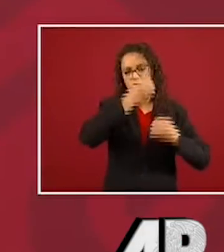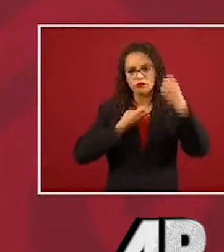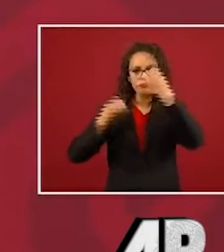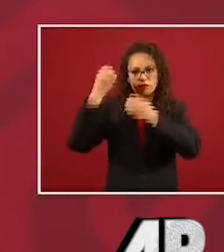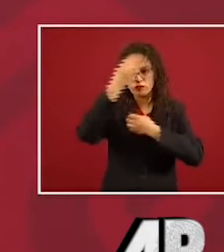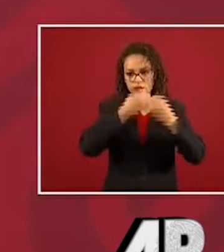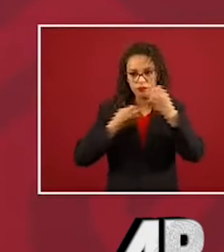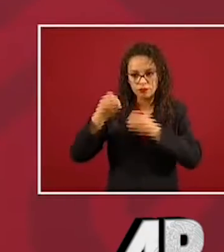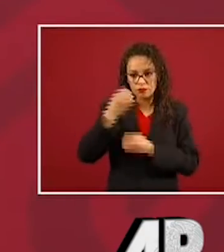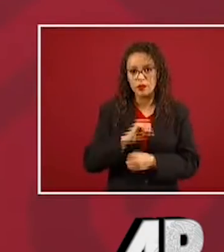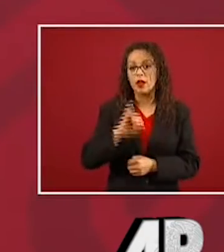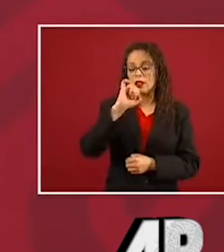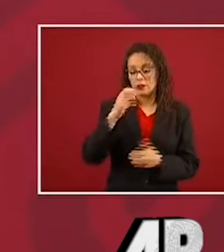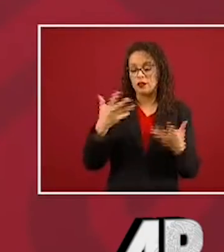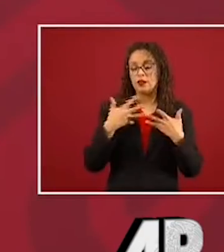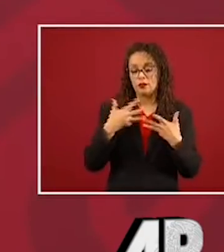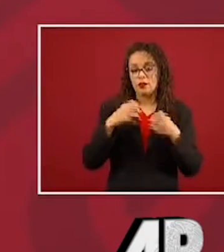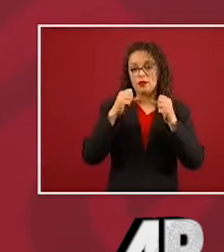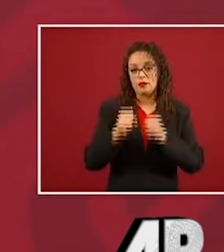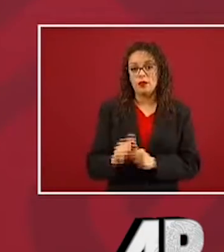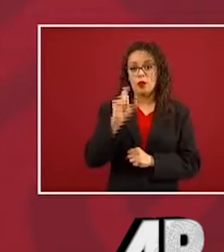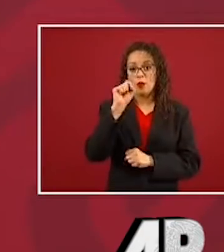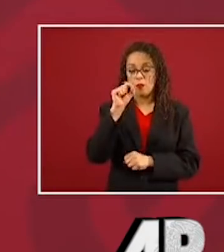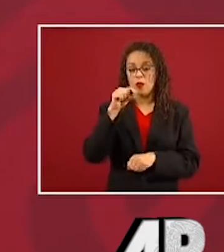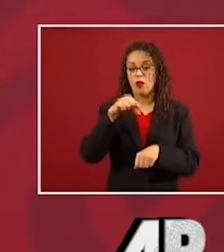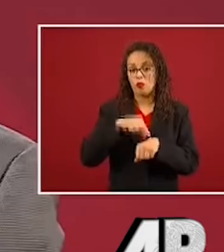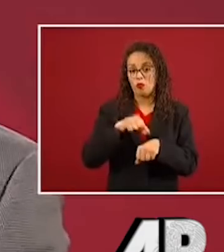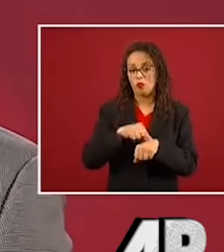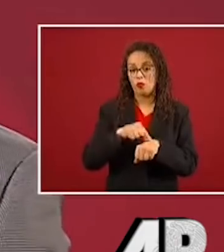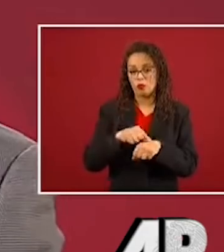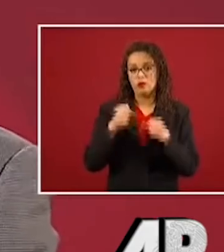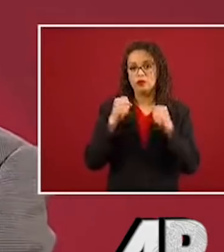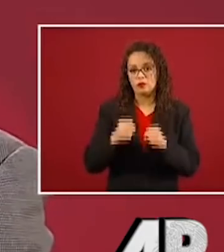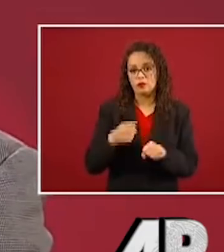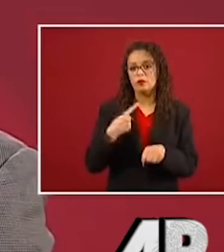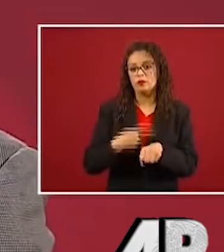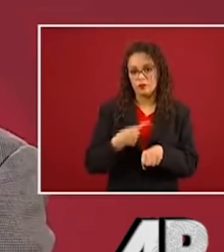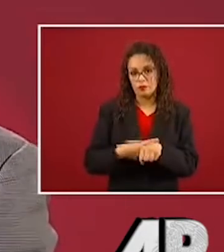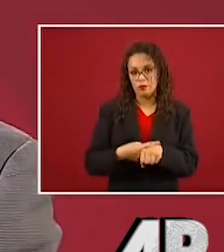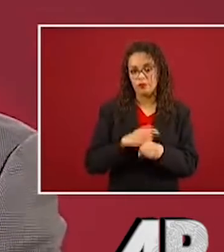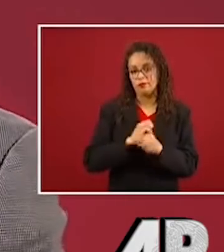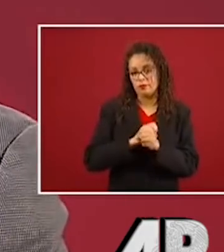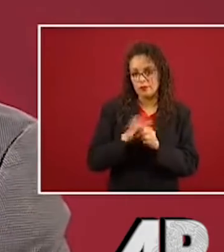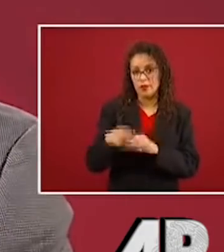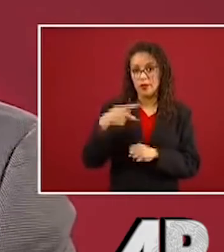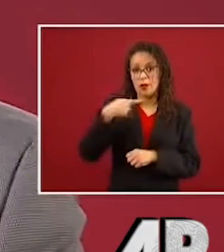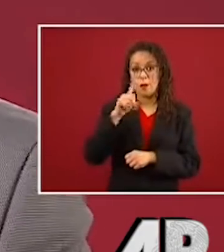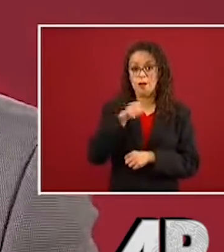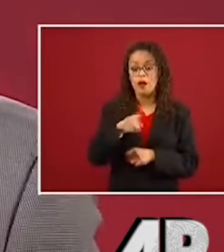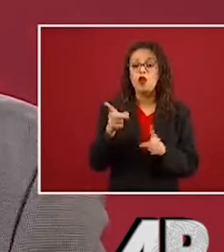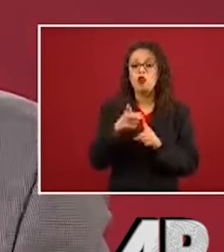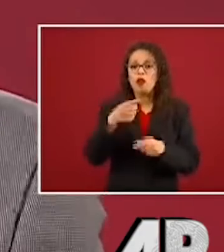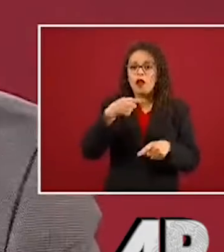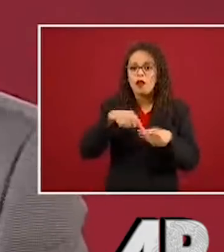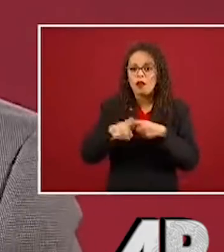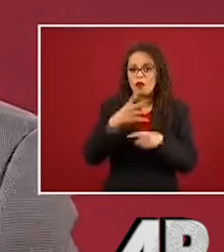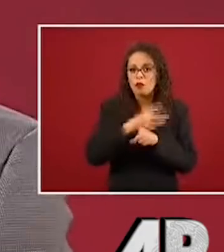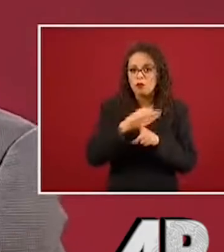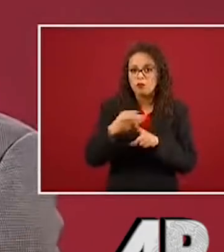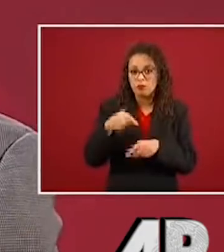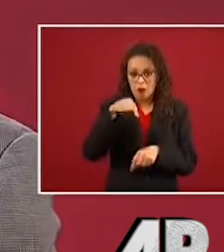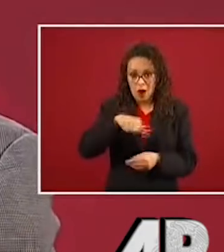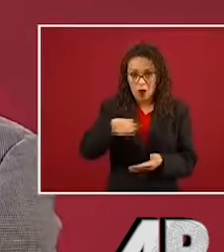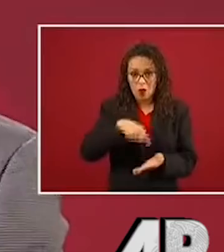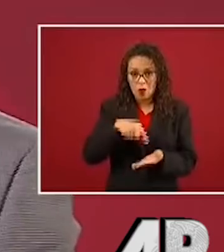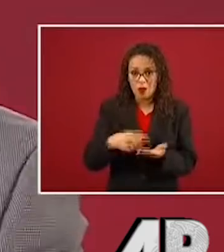20 doctores confirmados, pero no porque se hayan iniciado ese brote en el hospital, porque decirlo o incluso